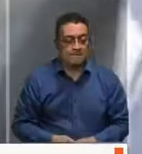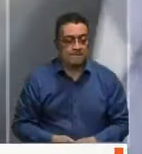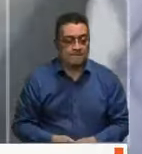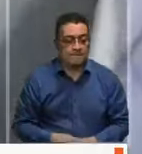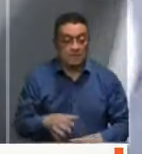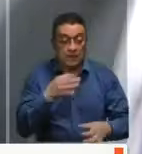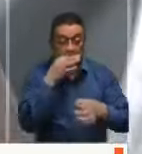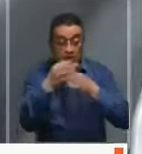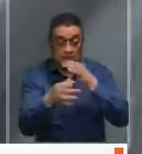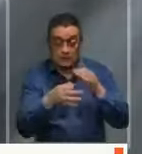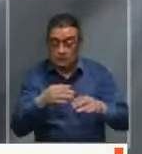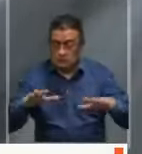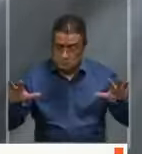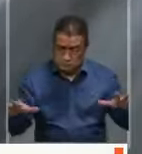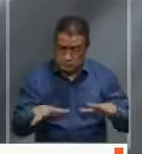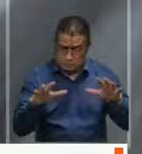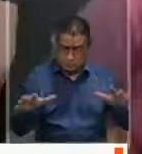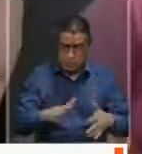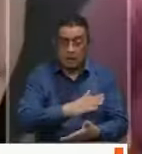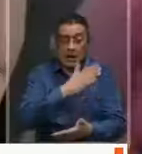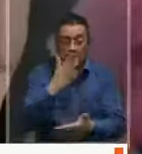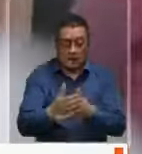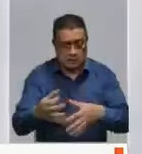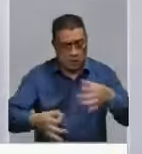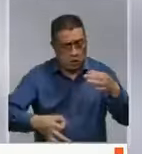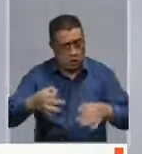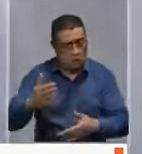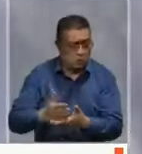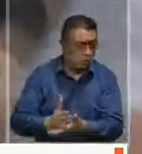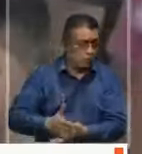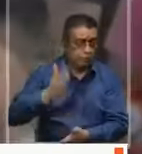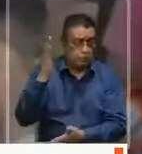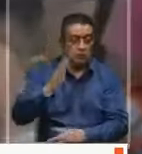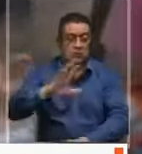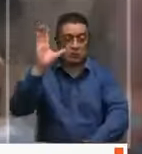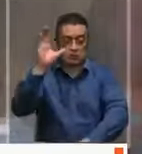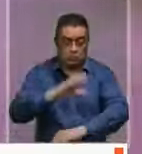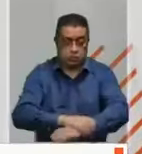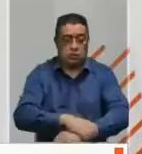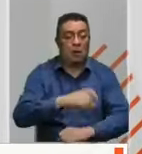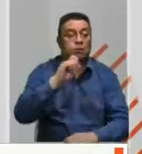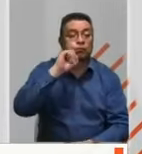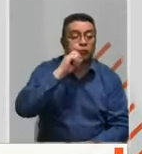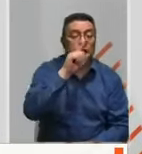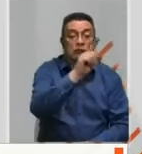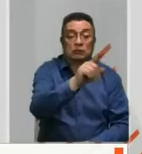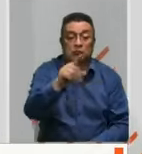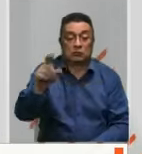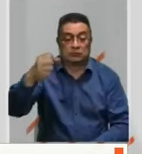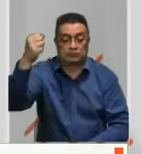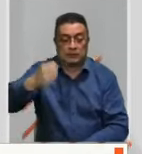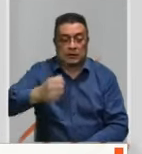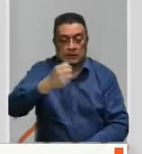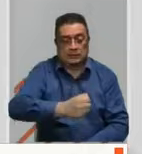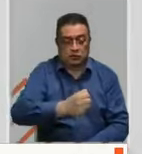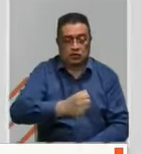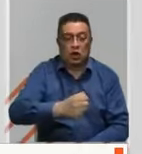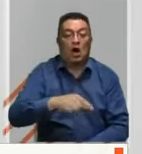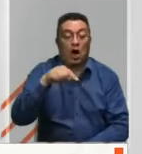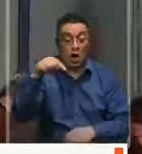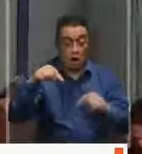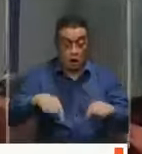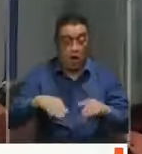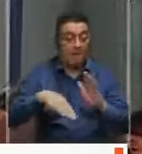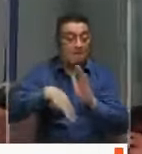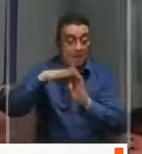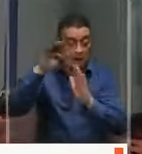Dicen que no descansarán hasta lograr que se haga justicia y se detenga al o los autores del crimen. Y es que hoy en la gran